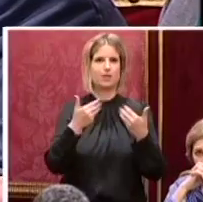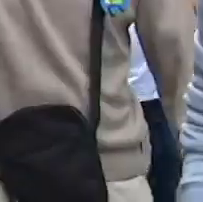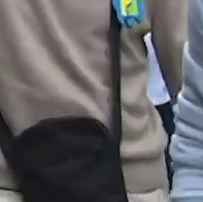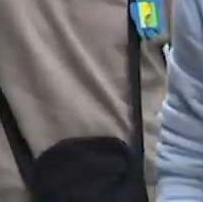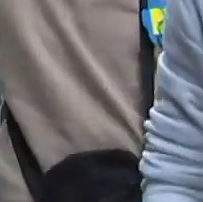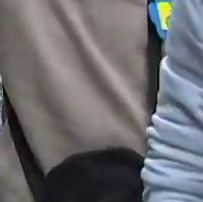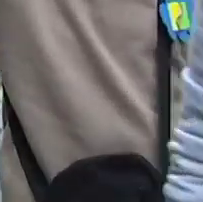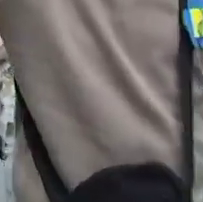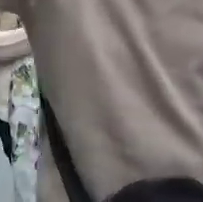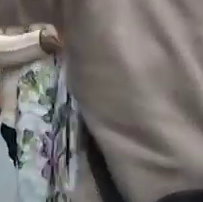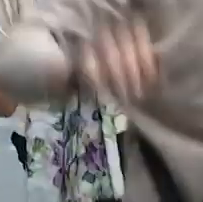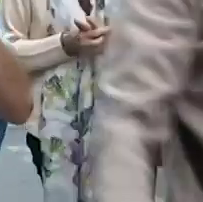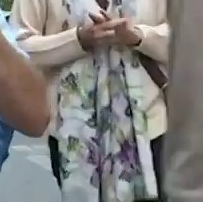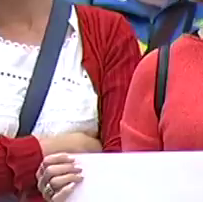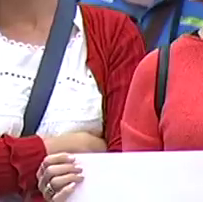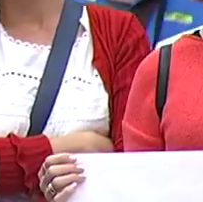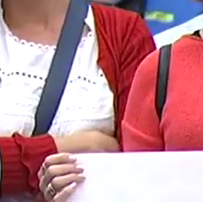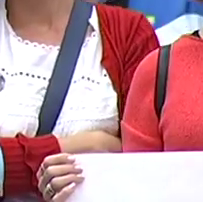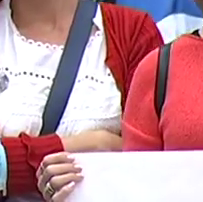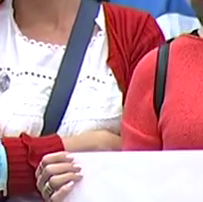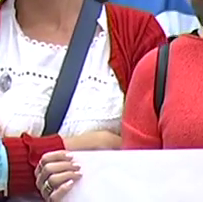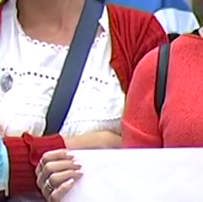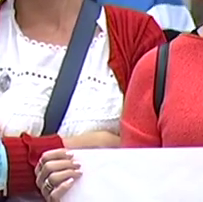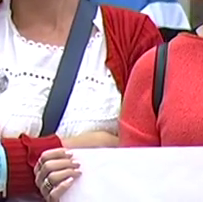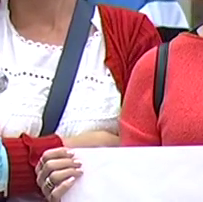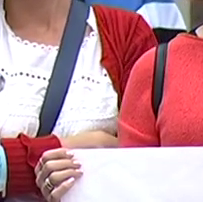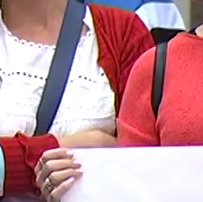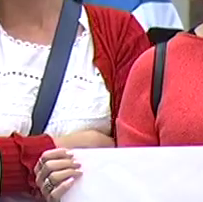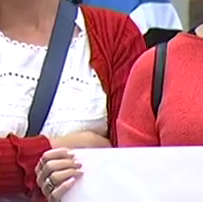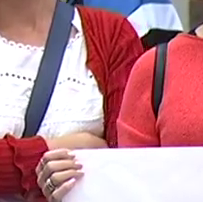competencias todas aquellas acciones que conduzcan a la consecución